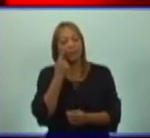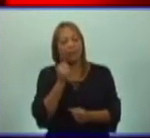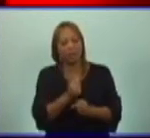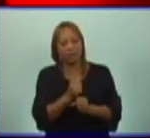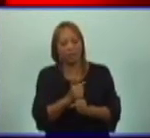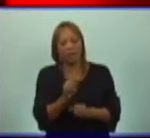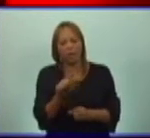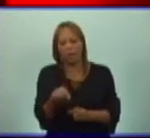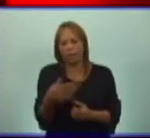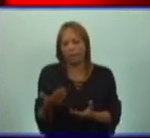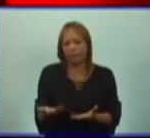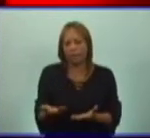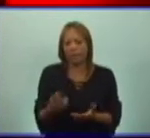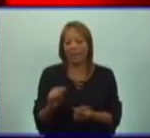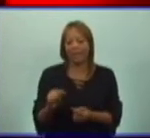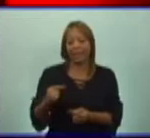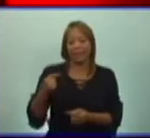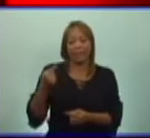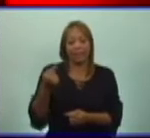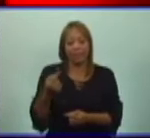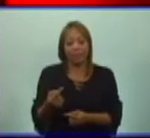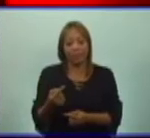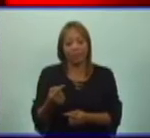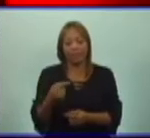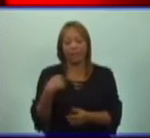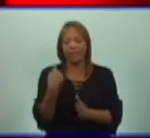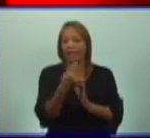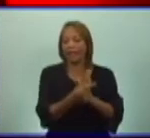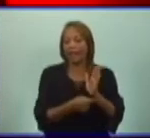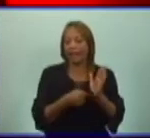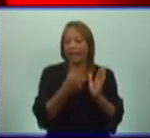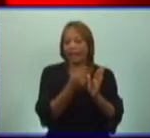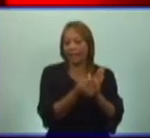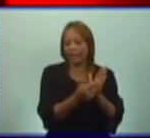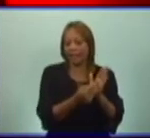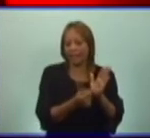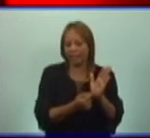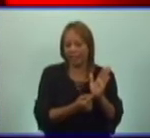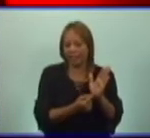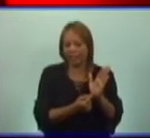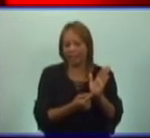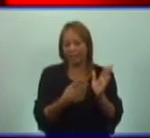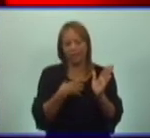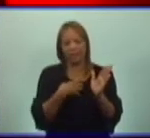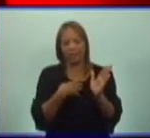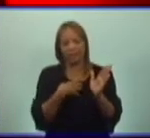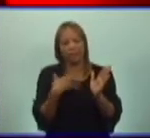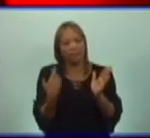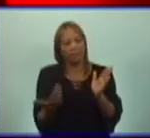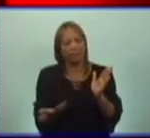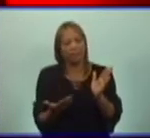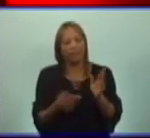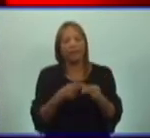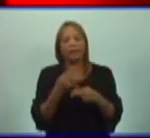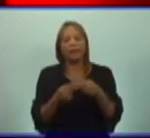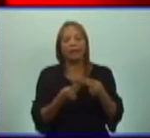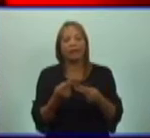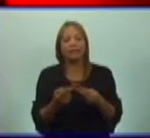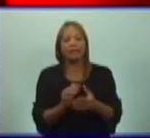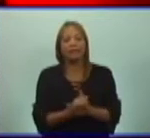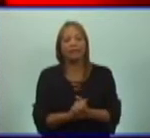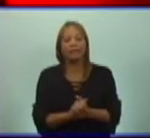práctico, después de las características que tienen, vamos a ver